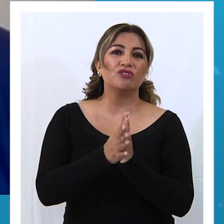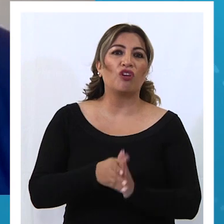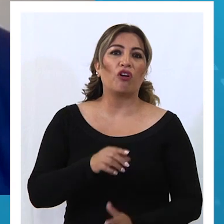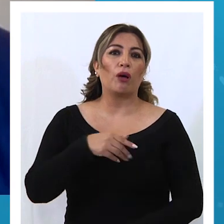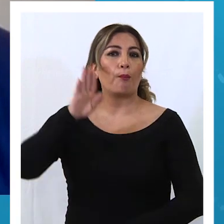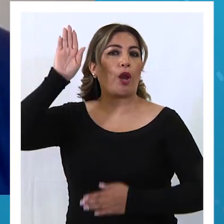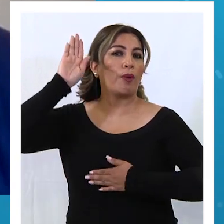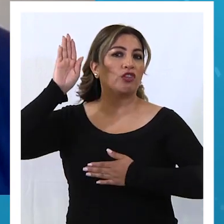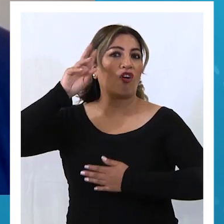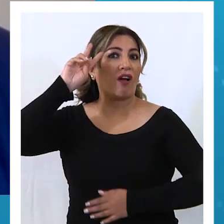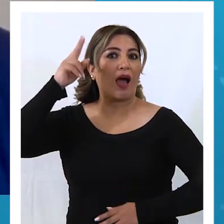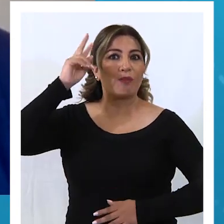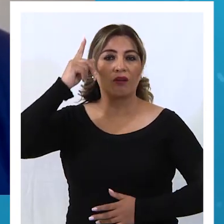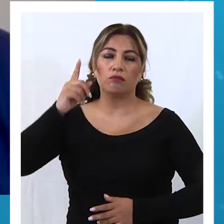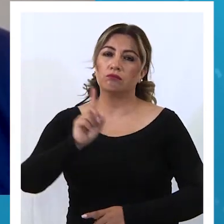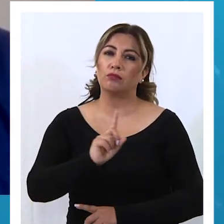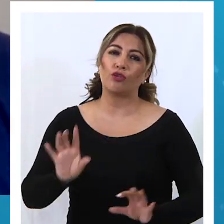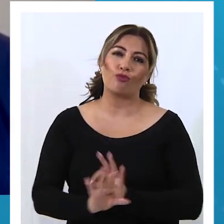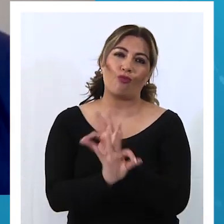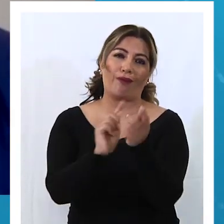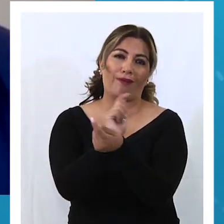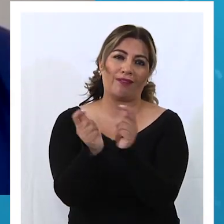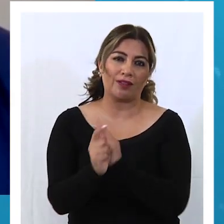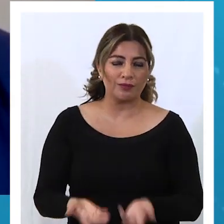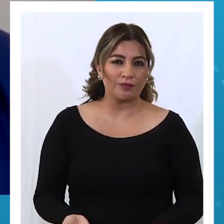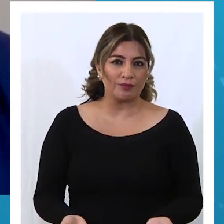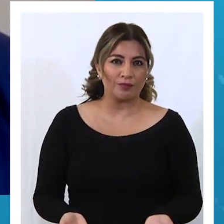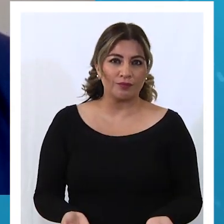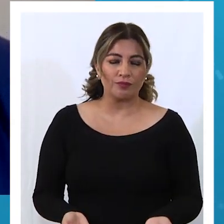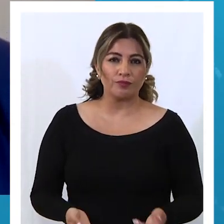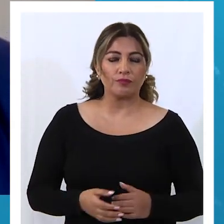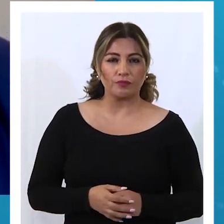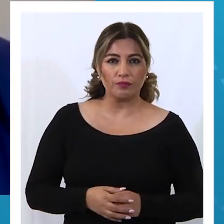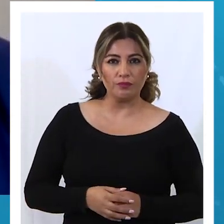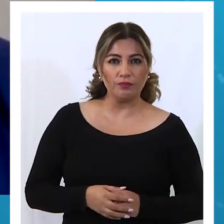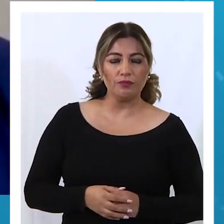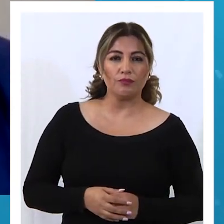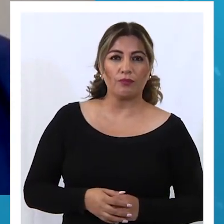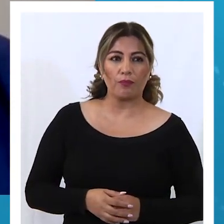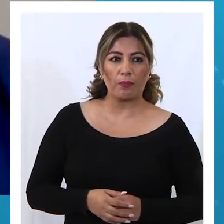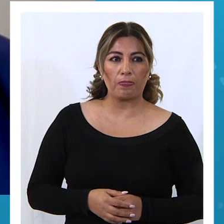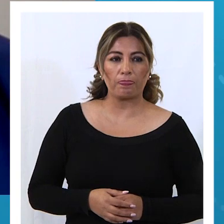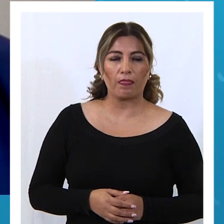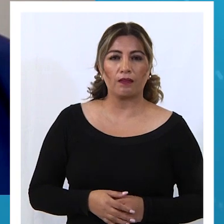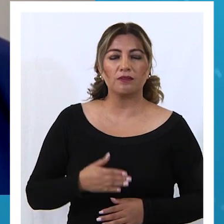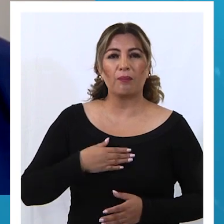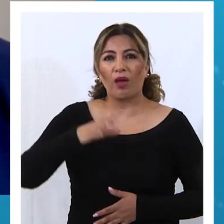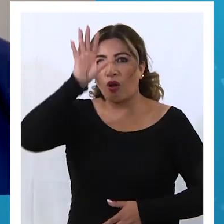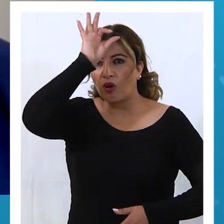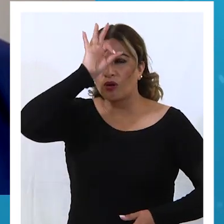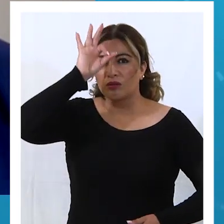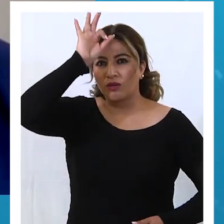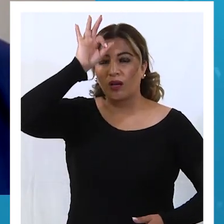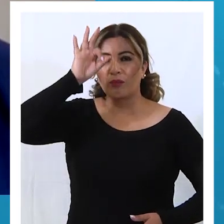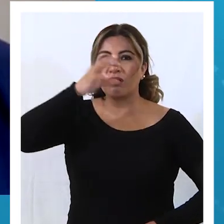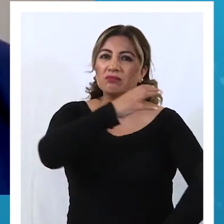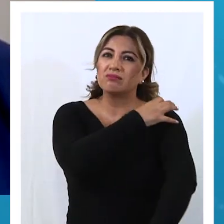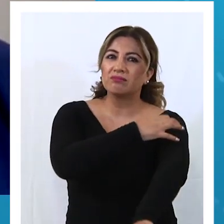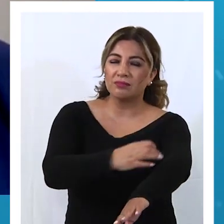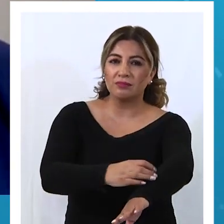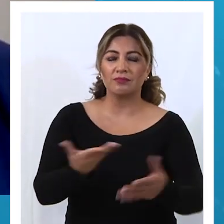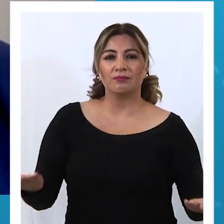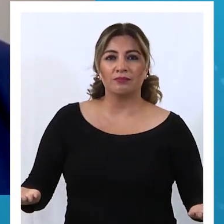que van a cambiar y no cambian. Eh, pero más que nada tiene que ver también con la visión, ¿no es cierto?, de las regiones.